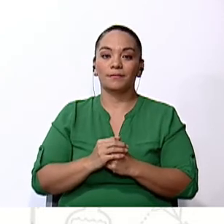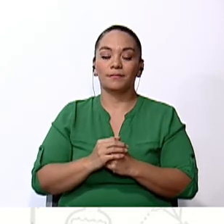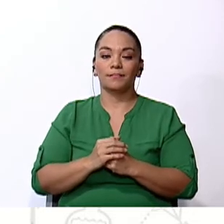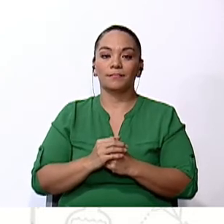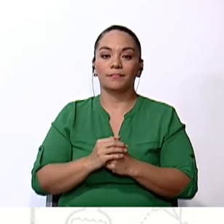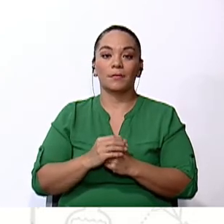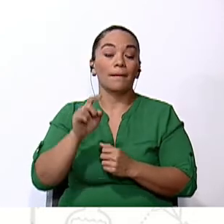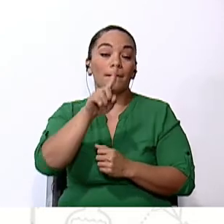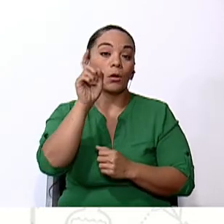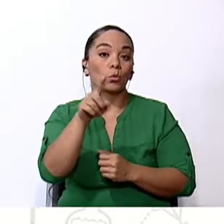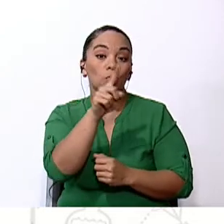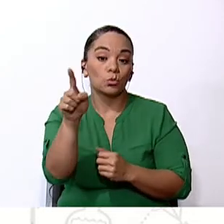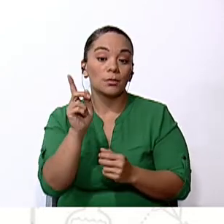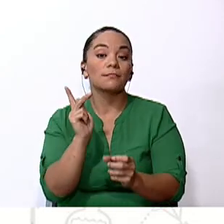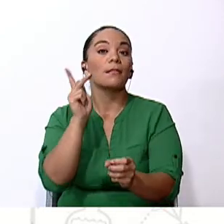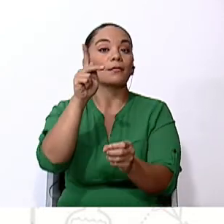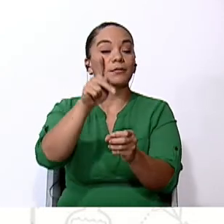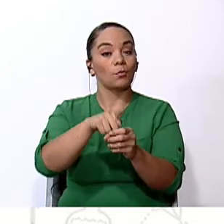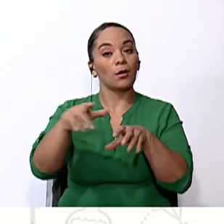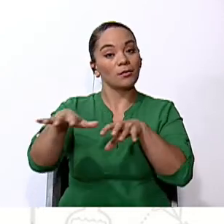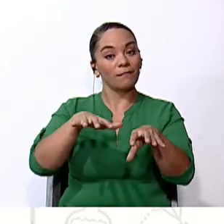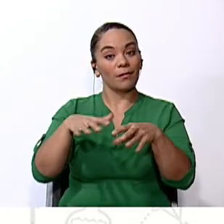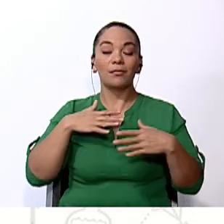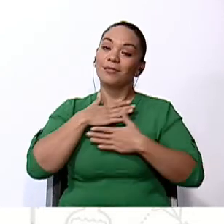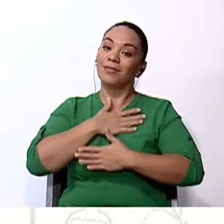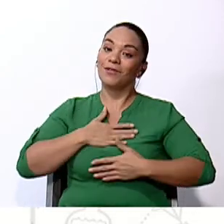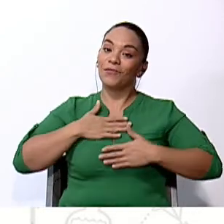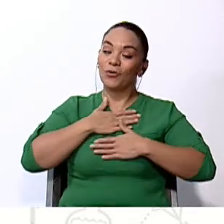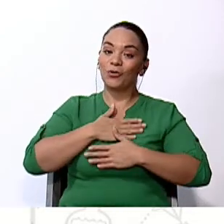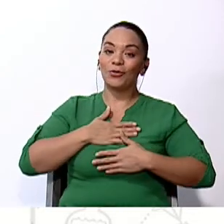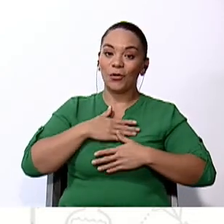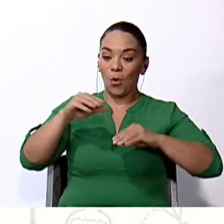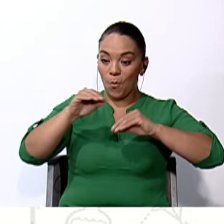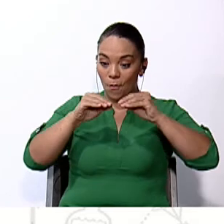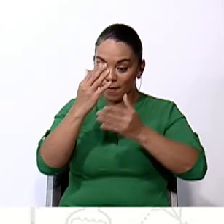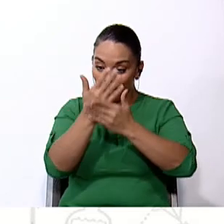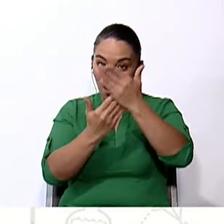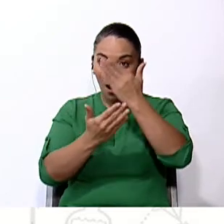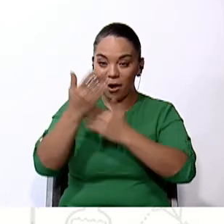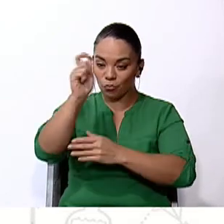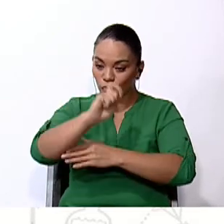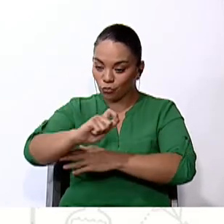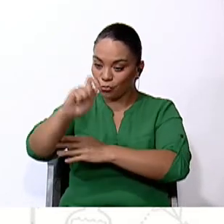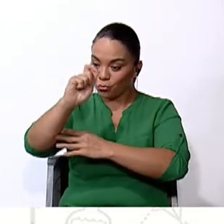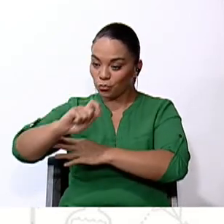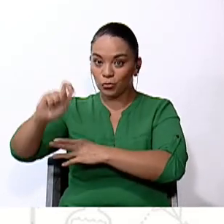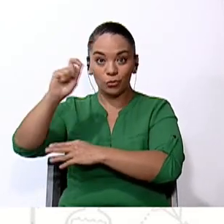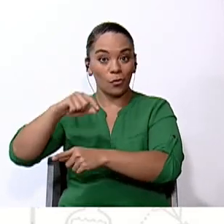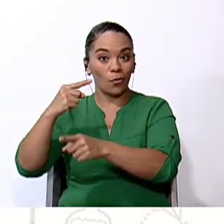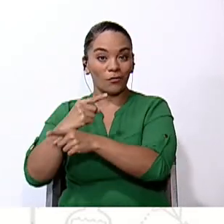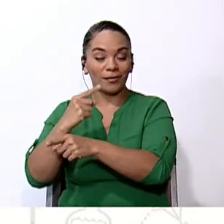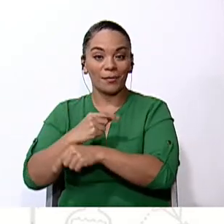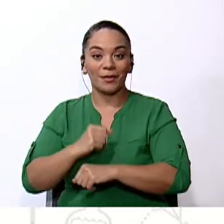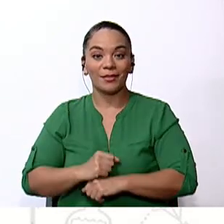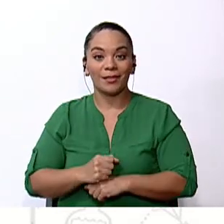Participé en las actividades y disfruté aprendiendo a mover mi mano para realizar los trazos correctos.